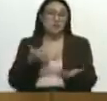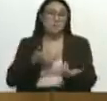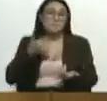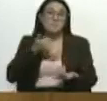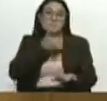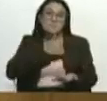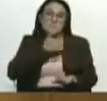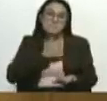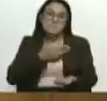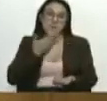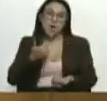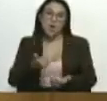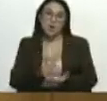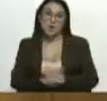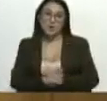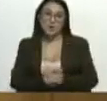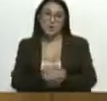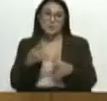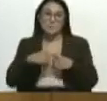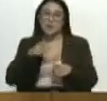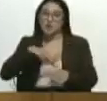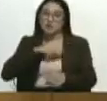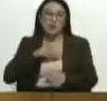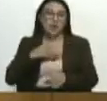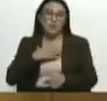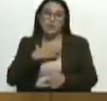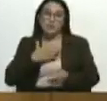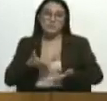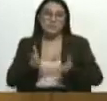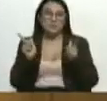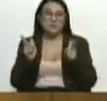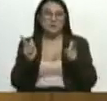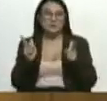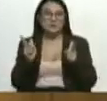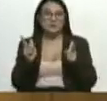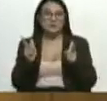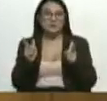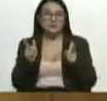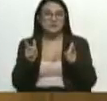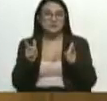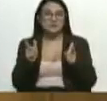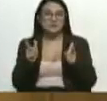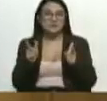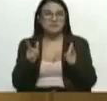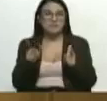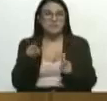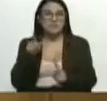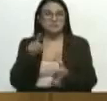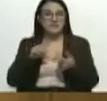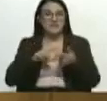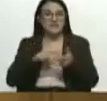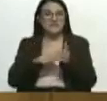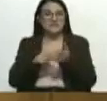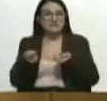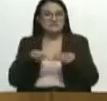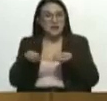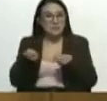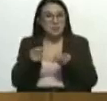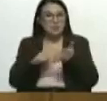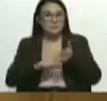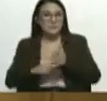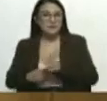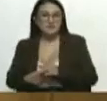tolerables. Pero nosotros no podemos permitir que esta etapa, la etapa del chantaje, la etapa de la